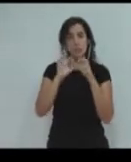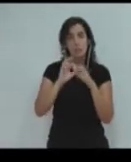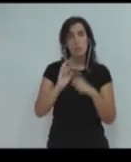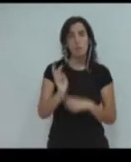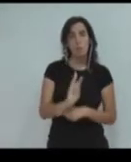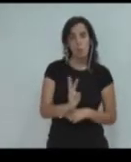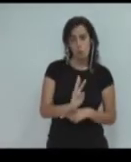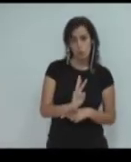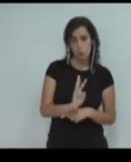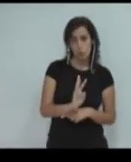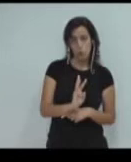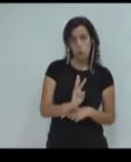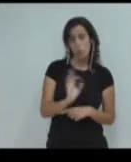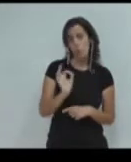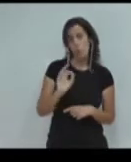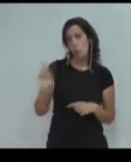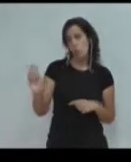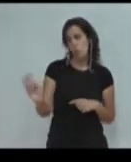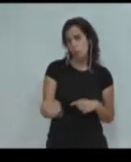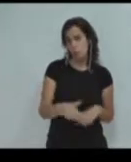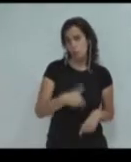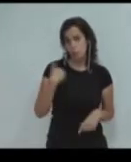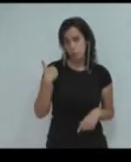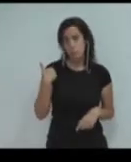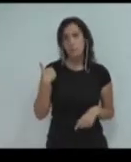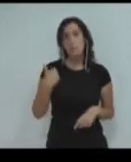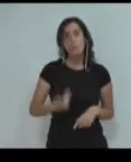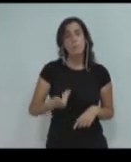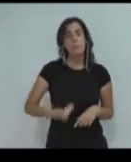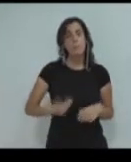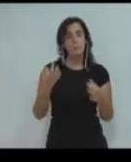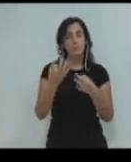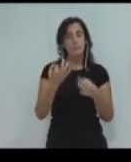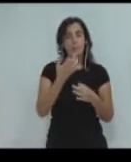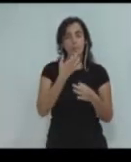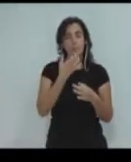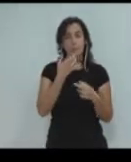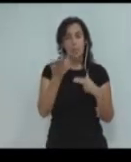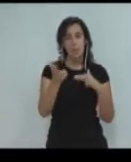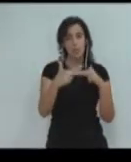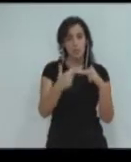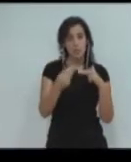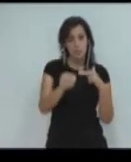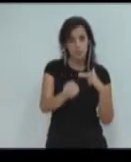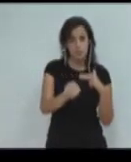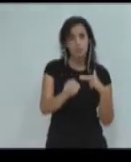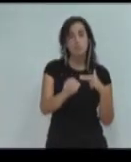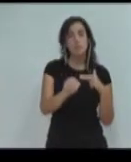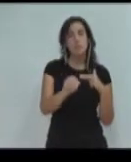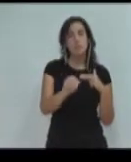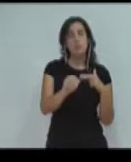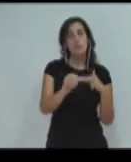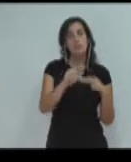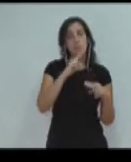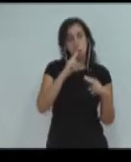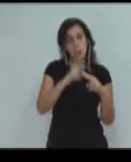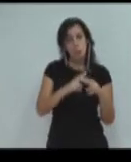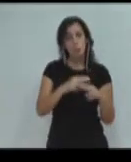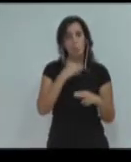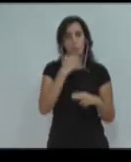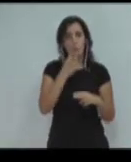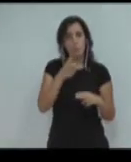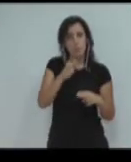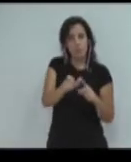Word o otros en general. Importante que si se incorporan enlaces, que se renombren, ¿no? Para que